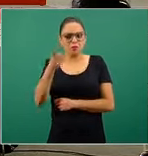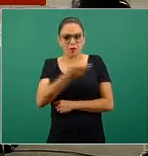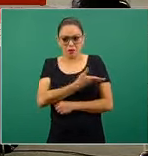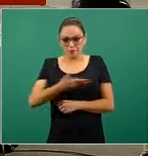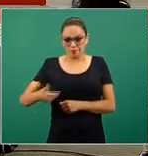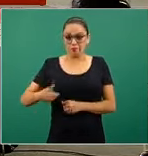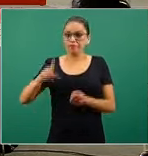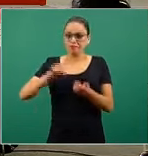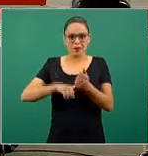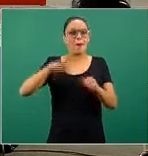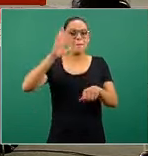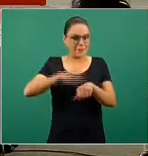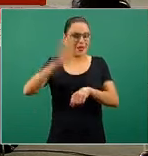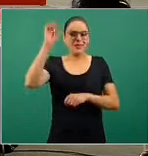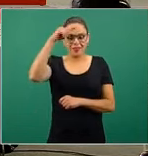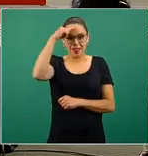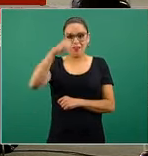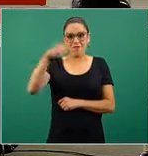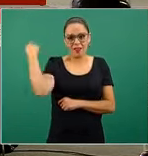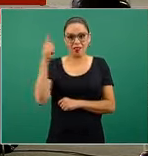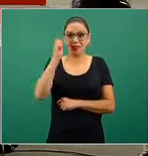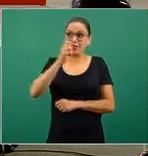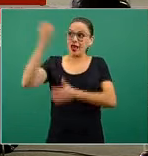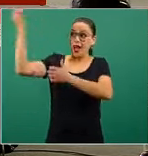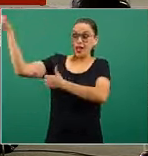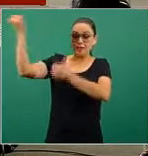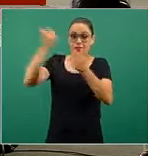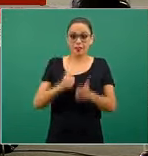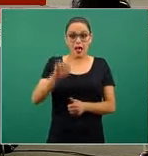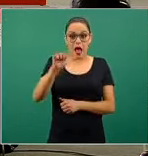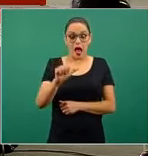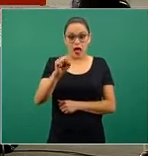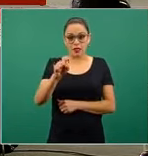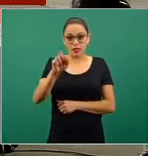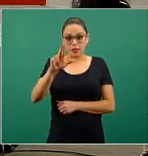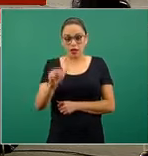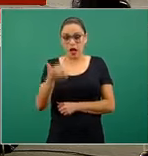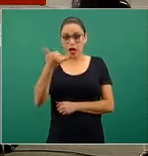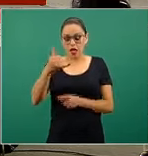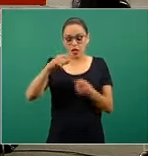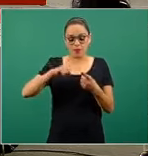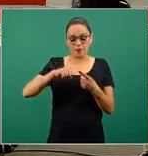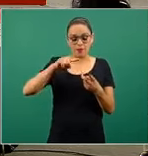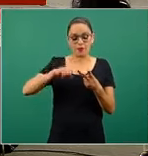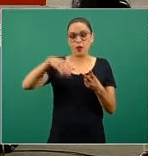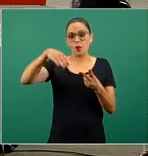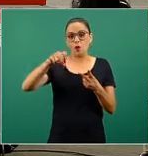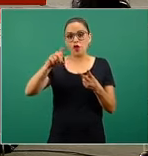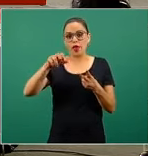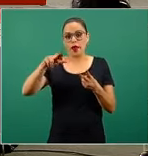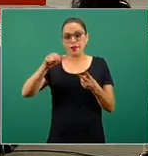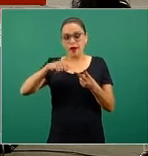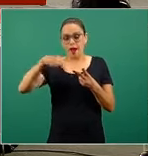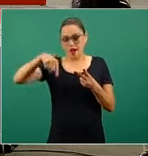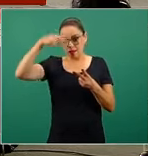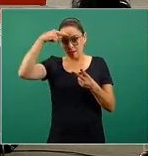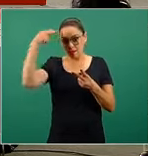más fácil traer las vacunas de Astra y de Moderna a México que estar